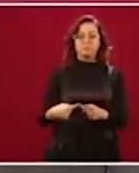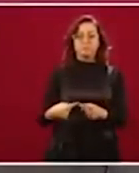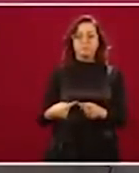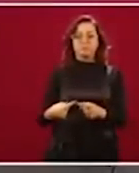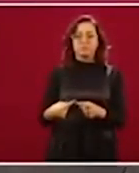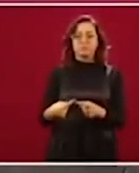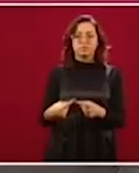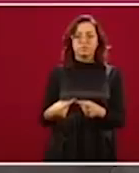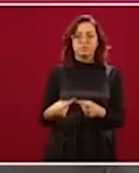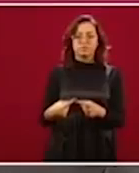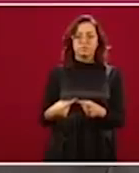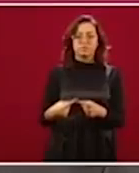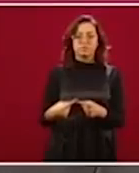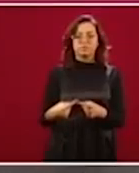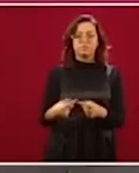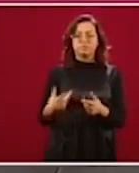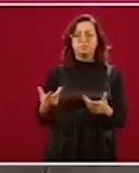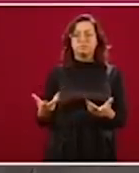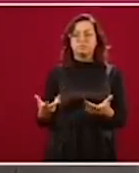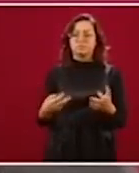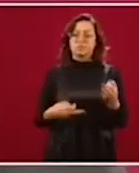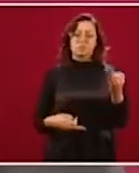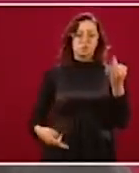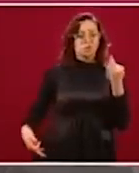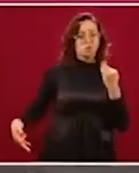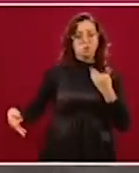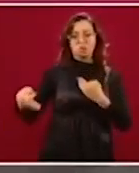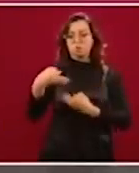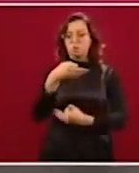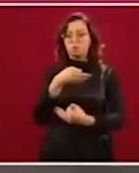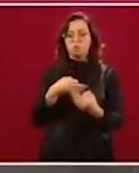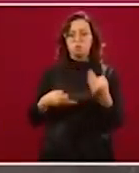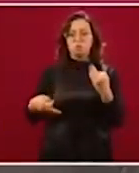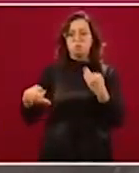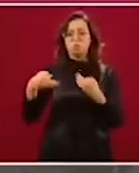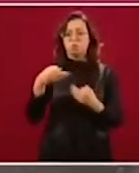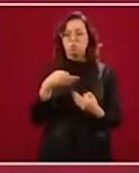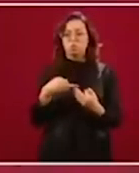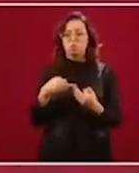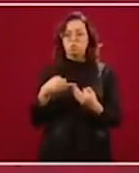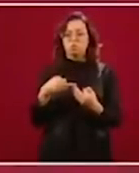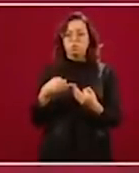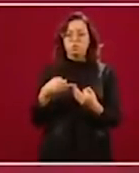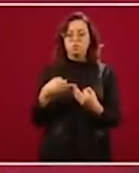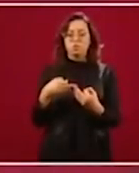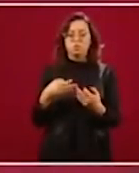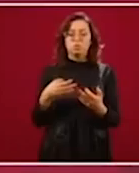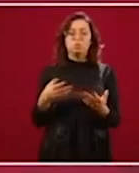Y todo se ha venido llevando a cabo de acuerdo a ese plan.